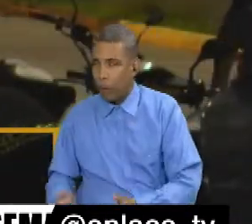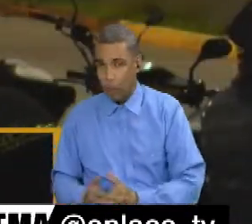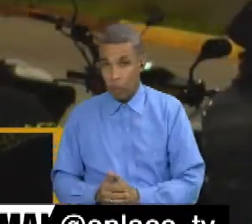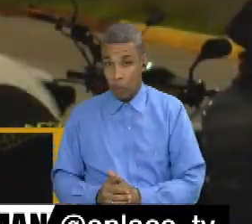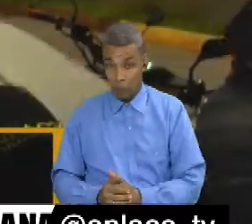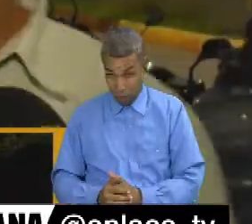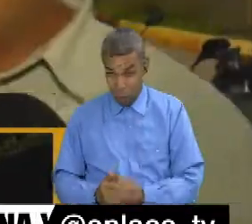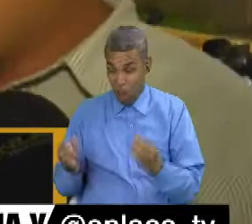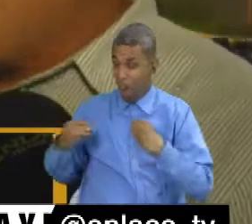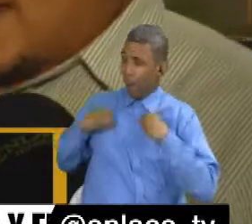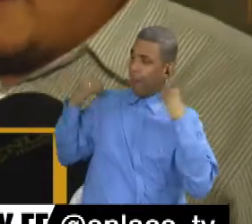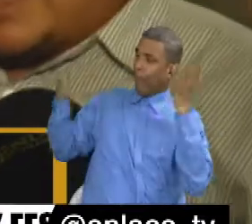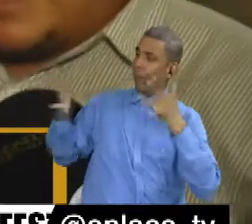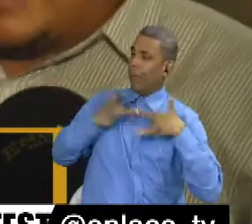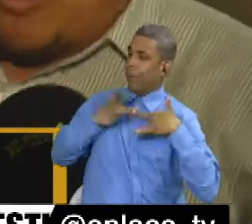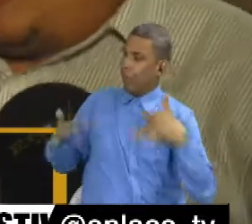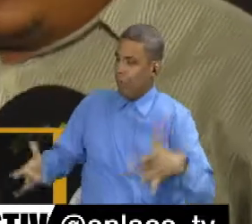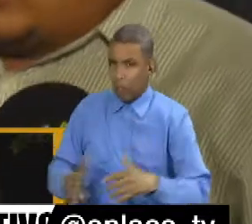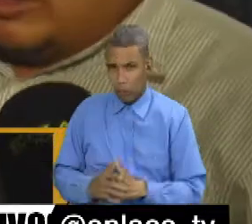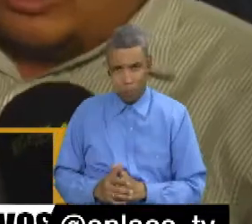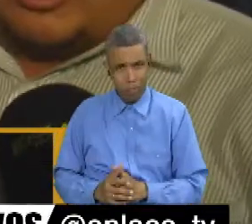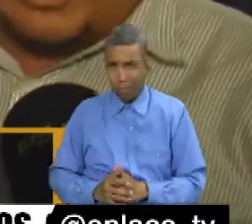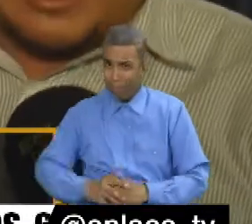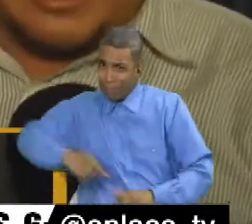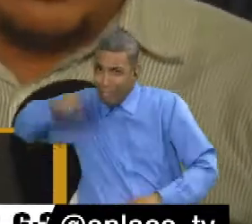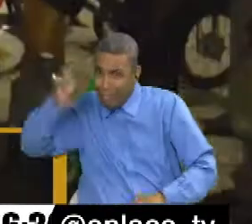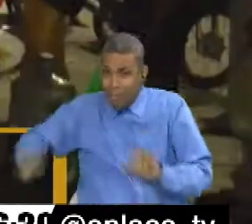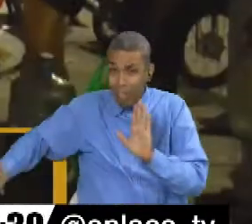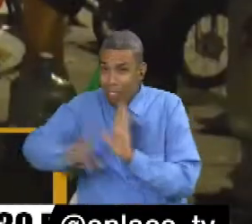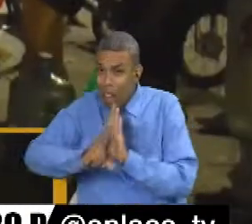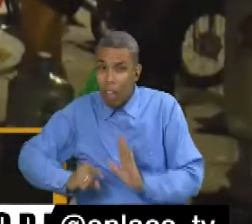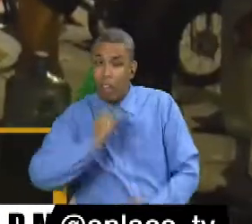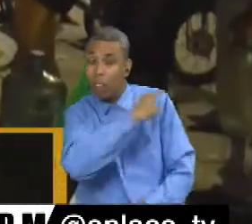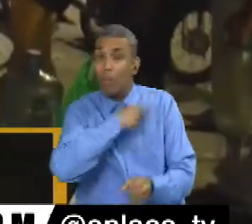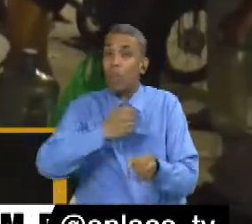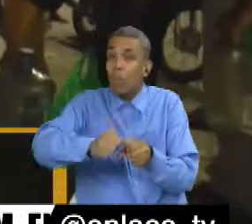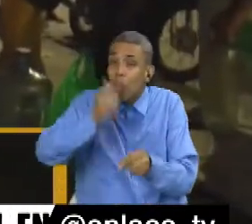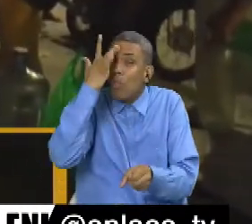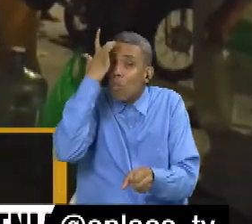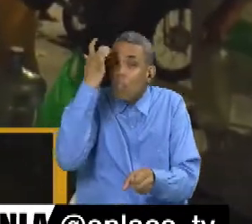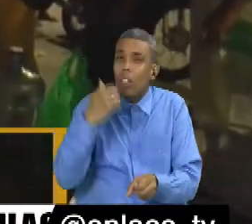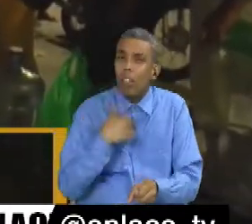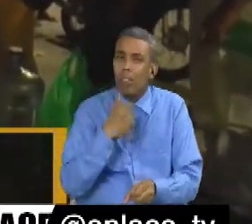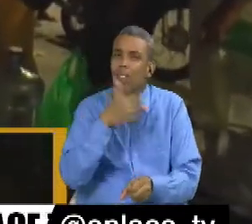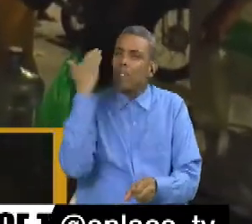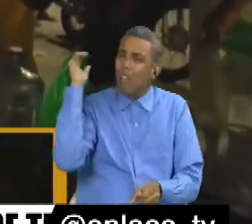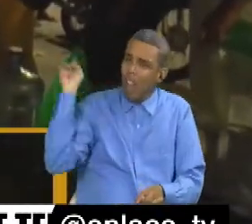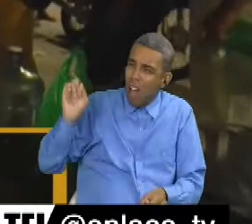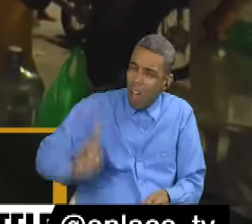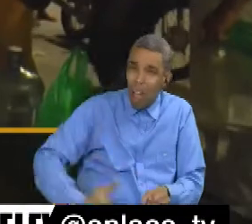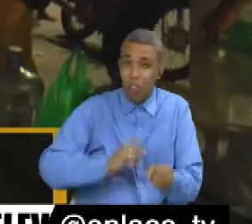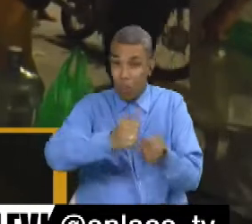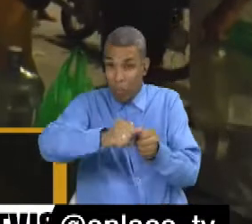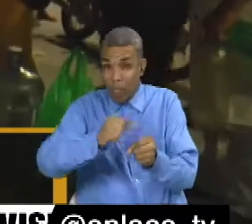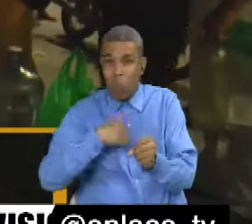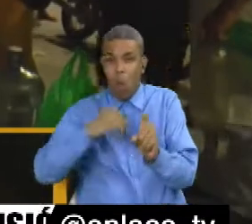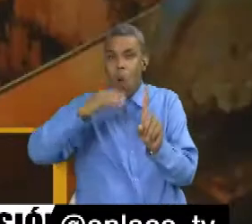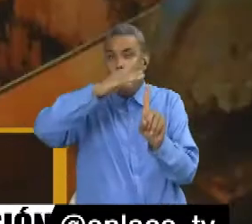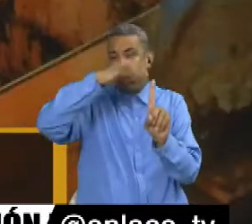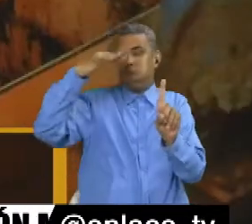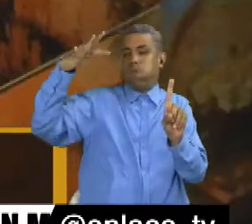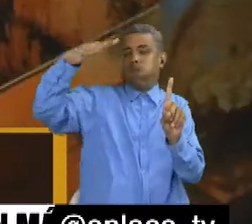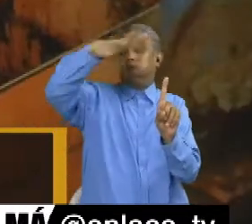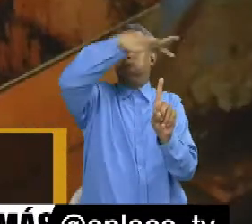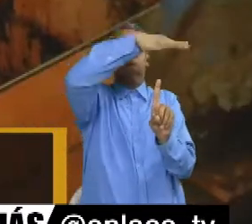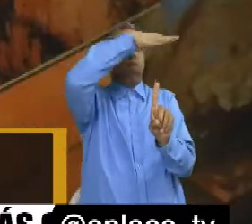refinería diciendo que esto él se lo regala a Barranca. No, eso él no se lo regala, eso se le debe esto y mucho más. Entonces, precisamente hoy que hubo una